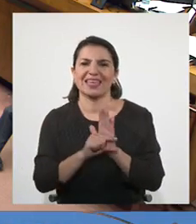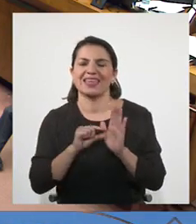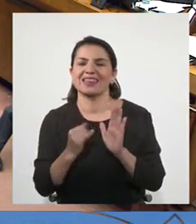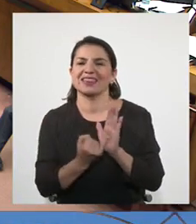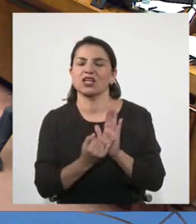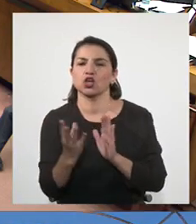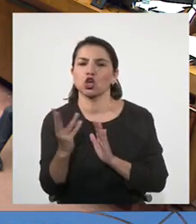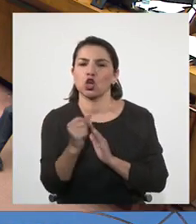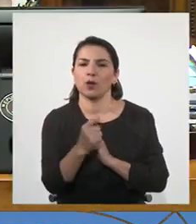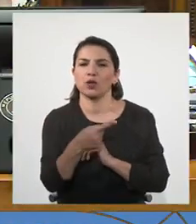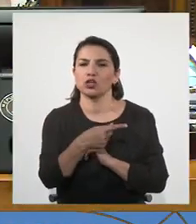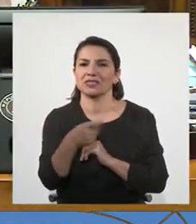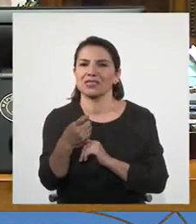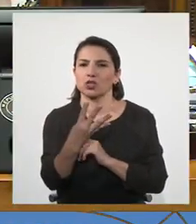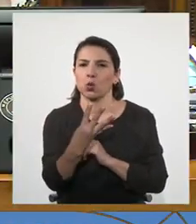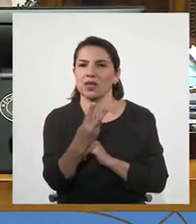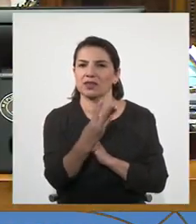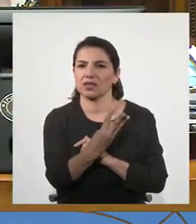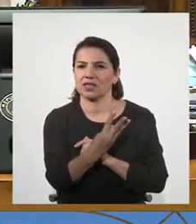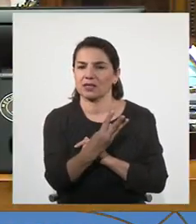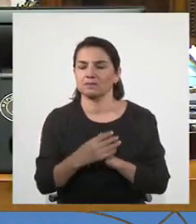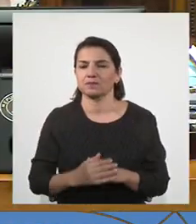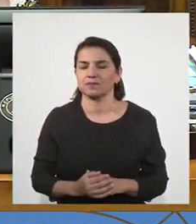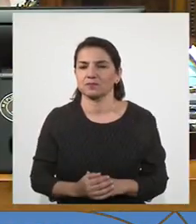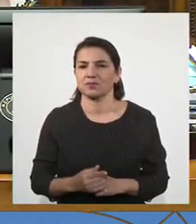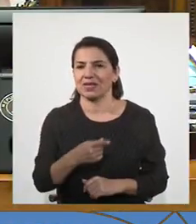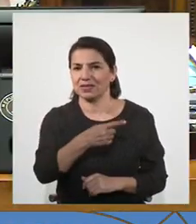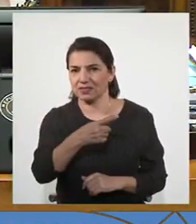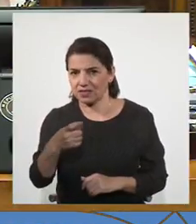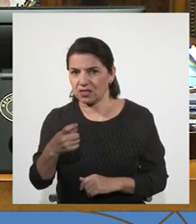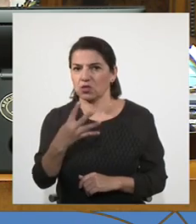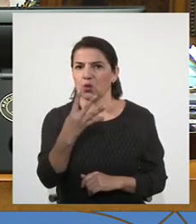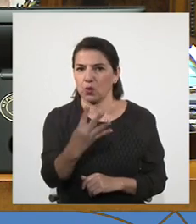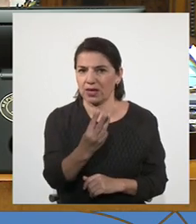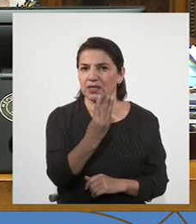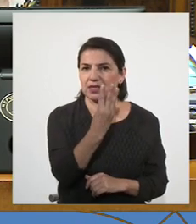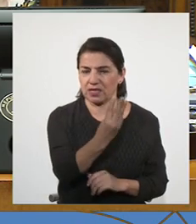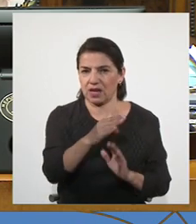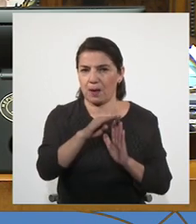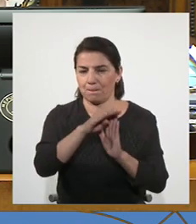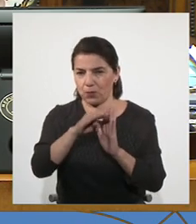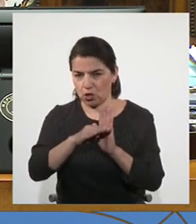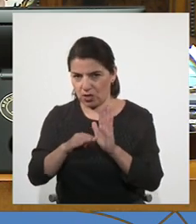Indicación número 143. 143. Programa 3.